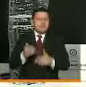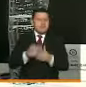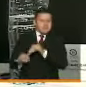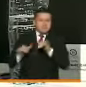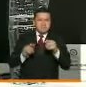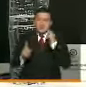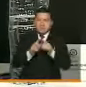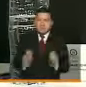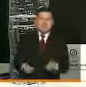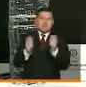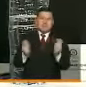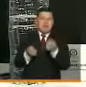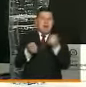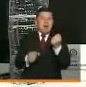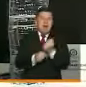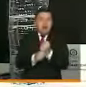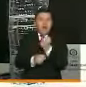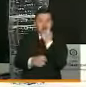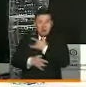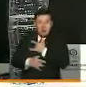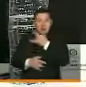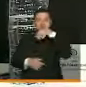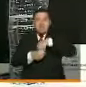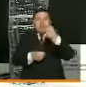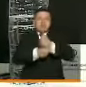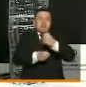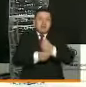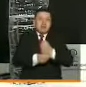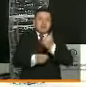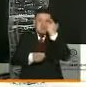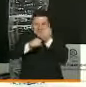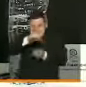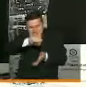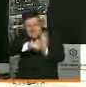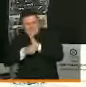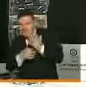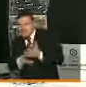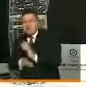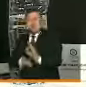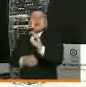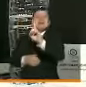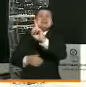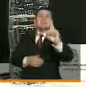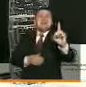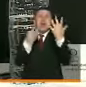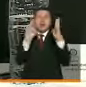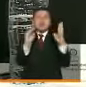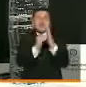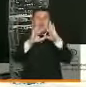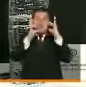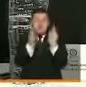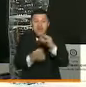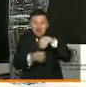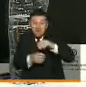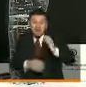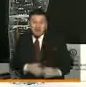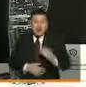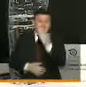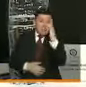salvando vidas recuperando el empleo en el momento más duro de la pandemia 180.000 familias barranquilleras